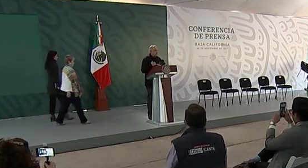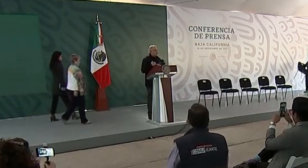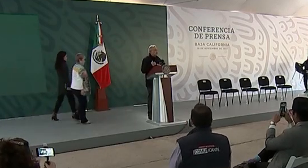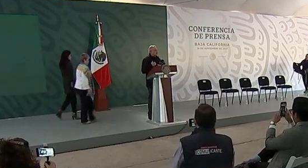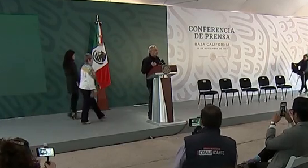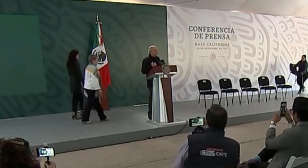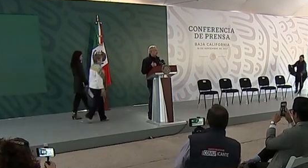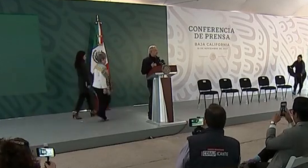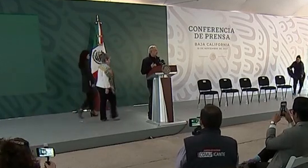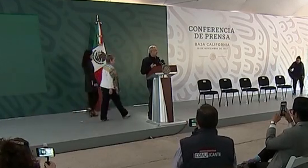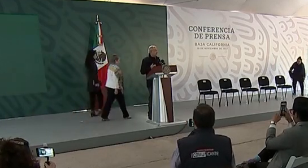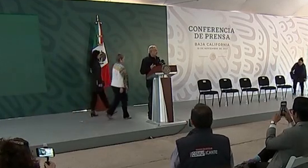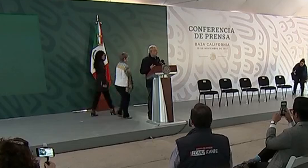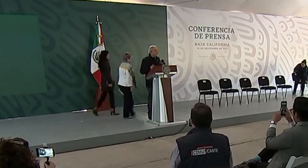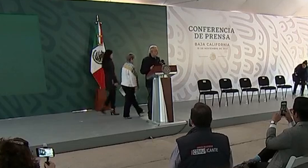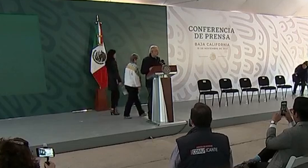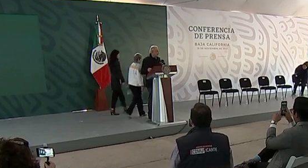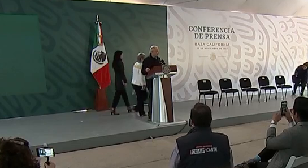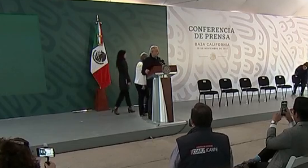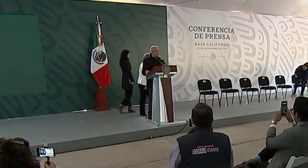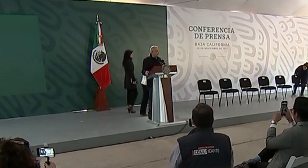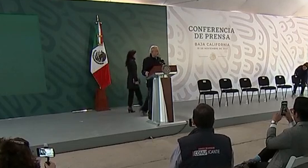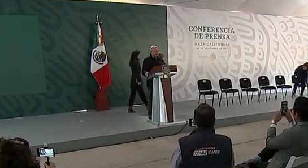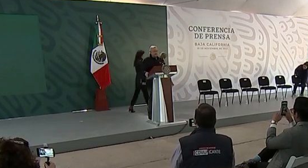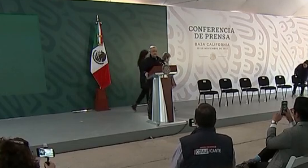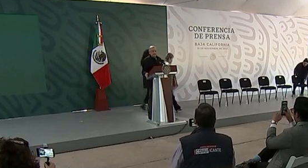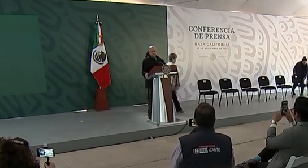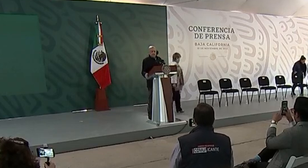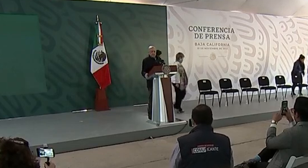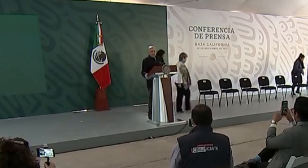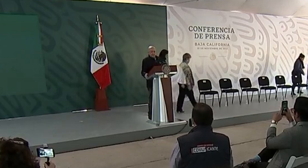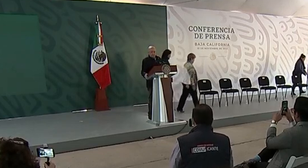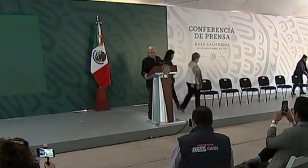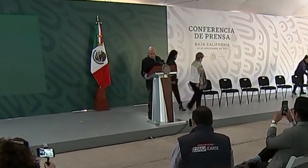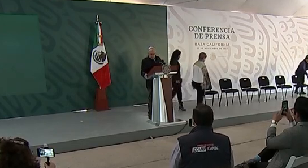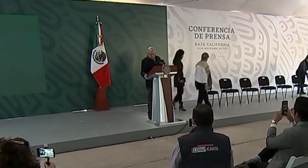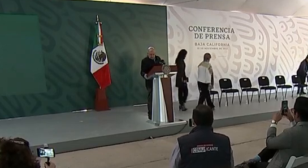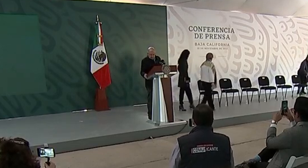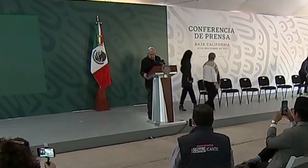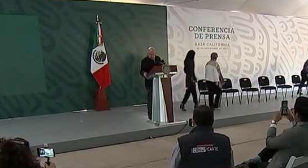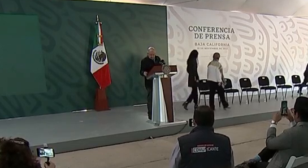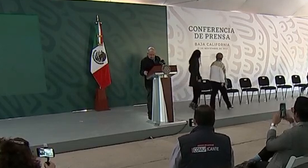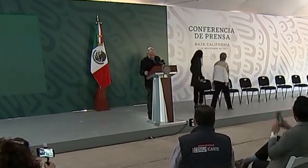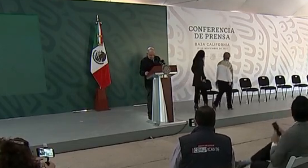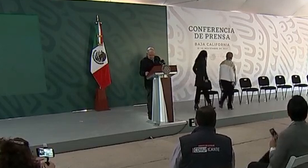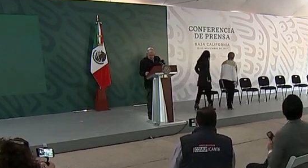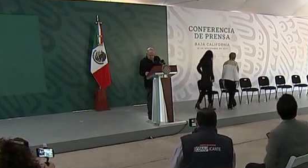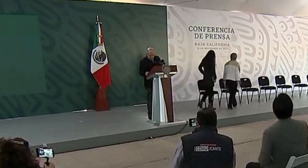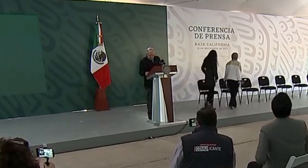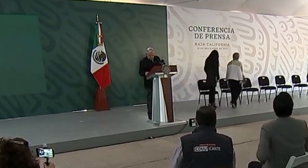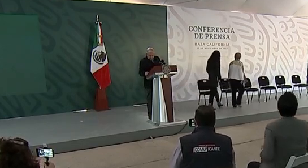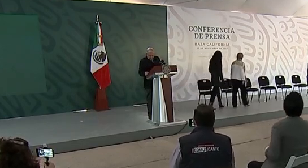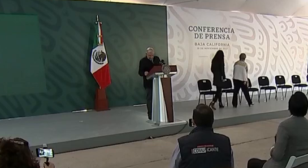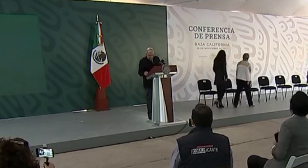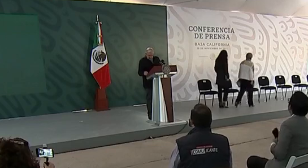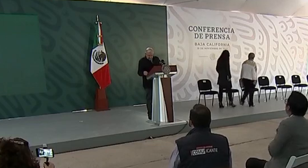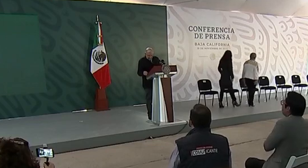nos da mucho gusto estar aquí en Tijuana como siempre vamos a